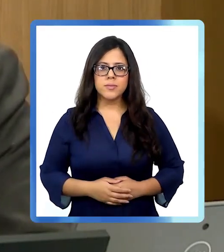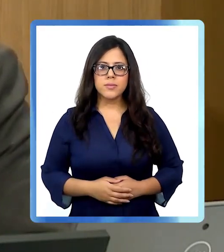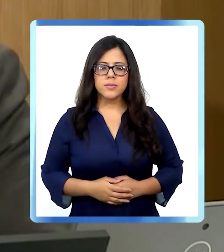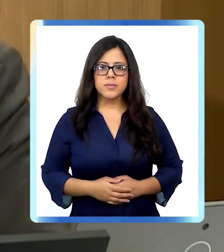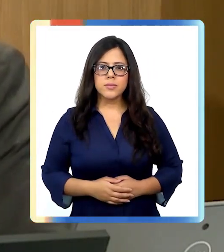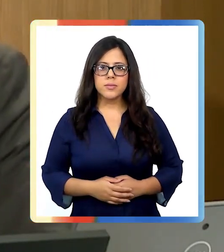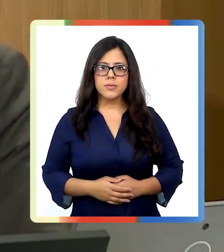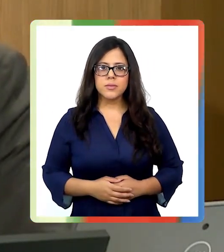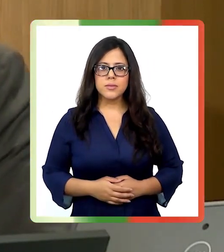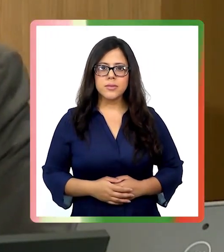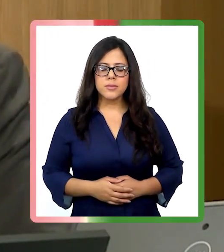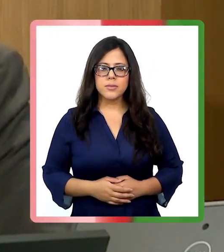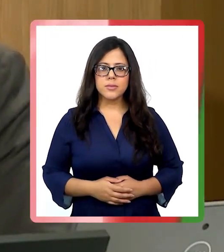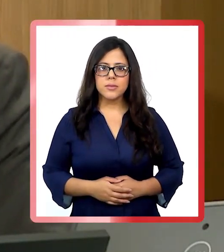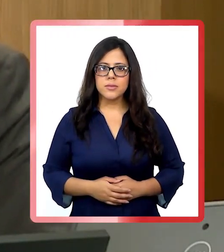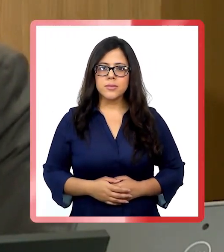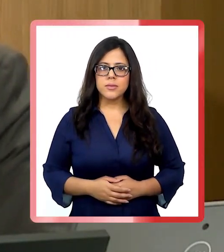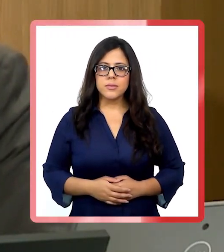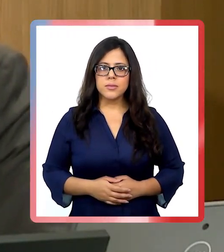peligrosa.